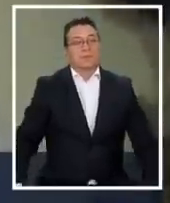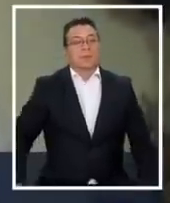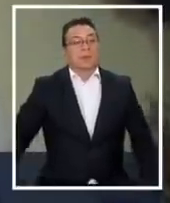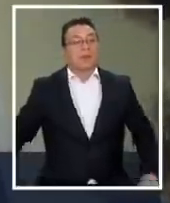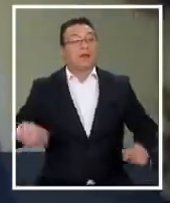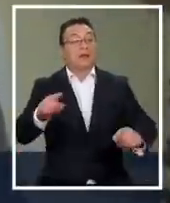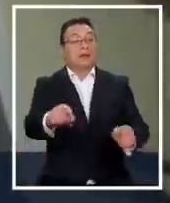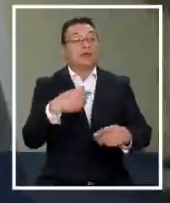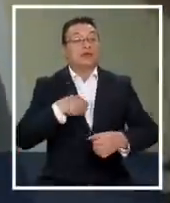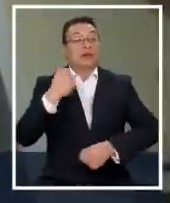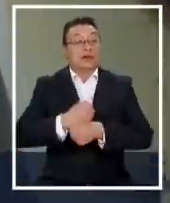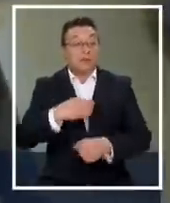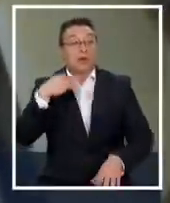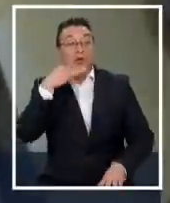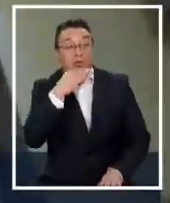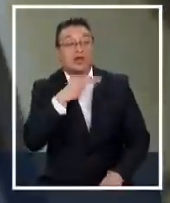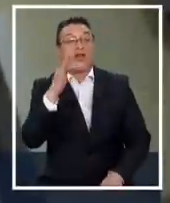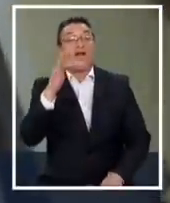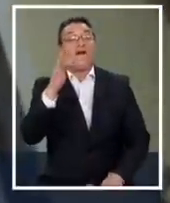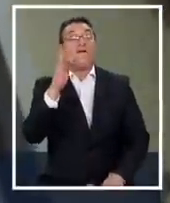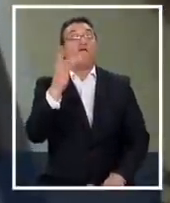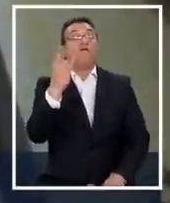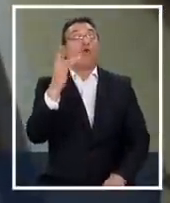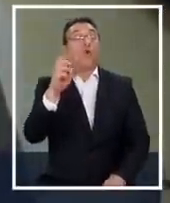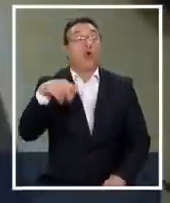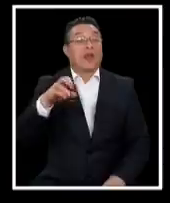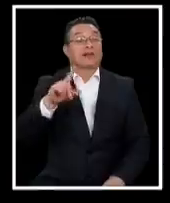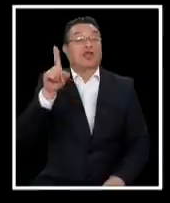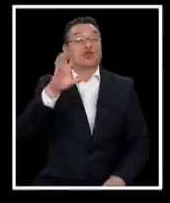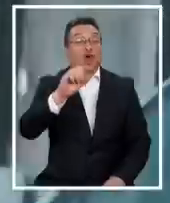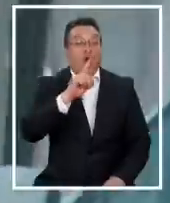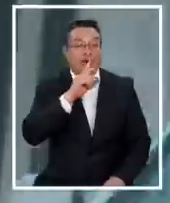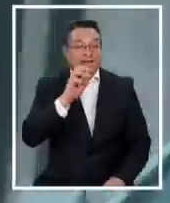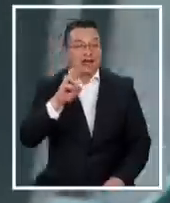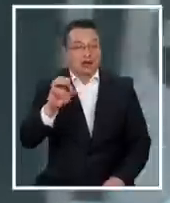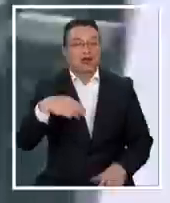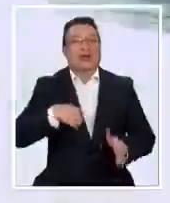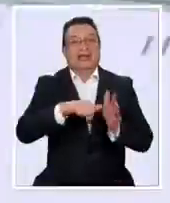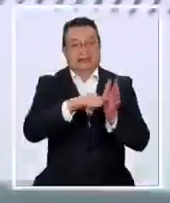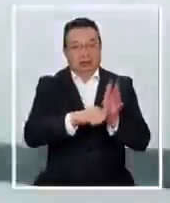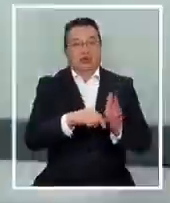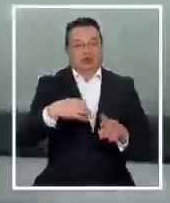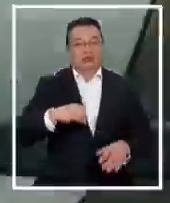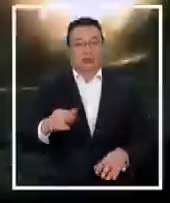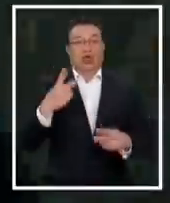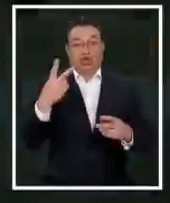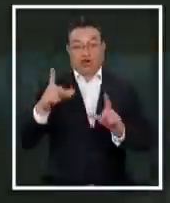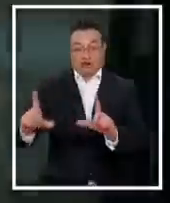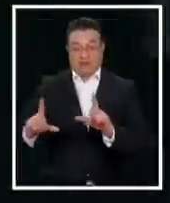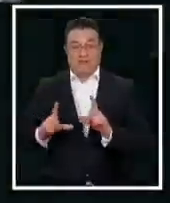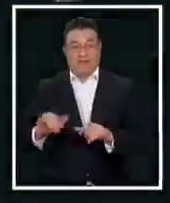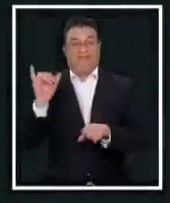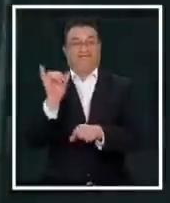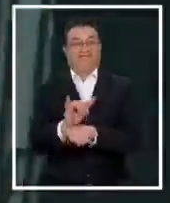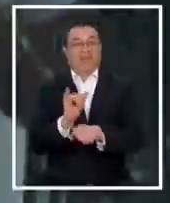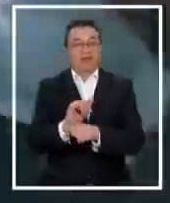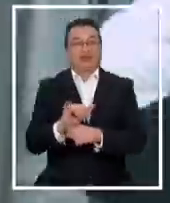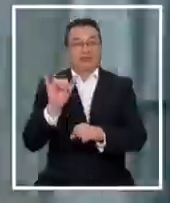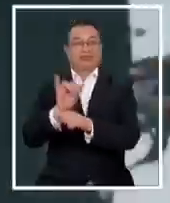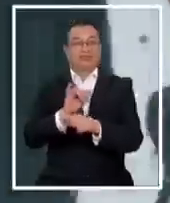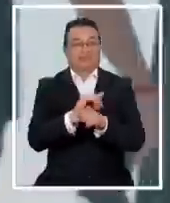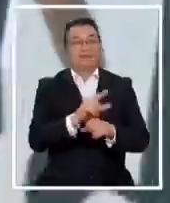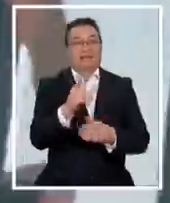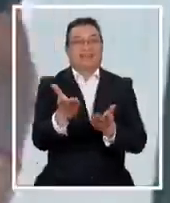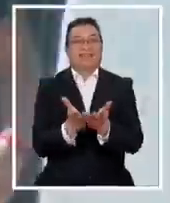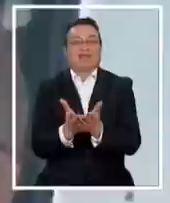O sea, yo trabajo en la urgencia del Félix Bulnes y el Sotreo del Río. ¿Sí? En la cirugía. Con 2 títulos falsos, Guillermo Mayer logró engañar al